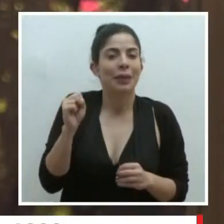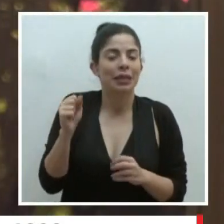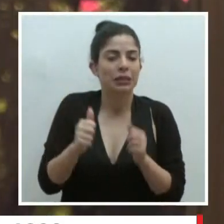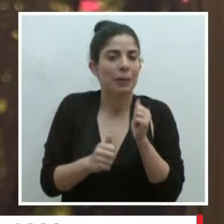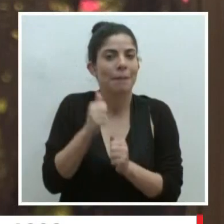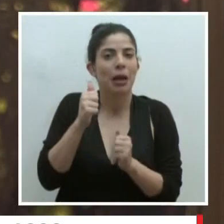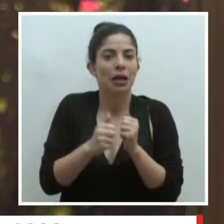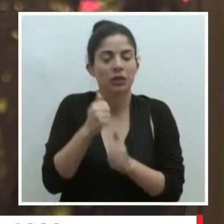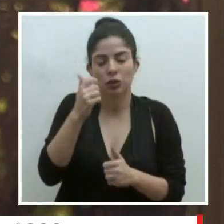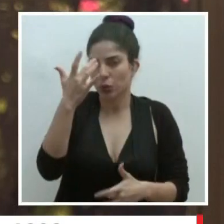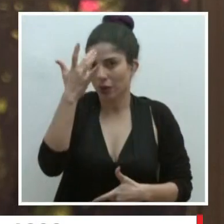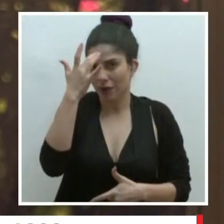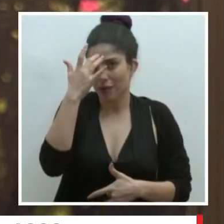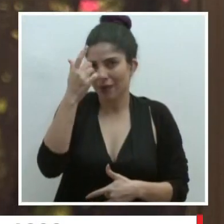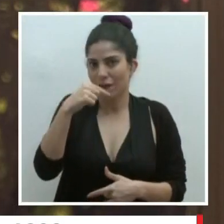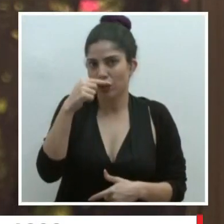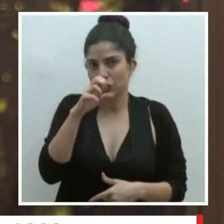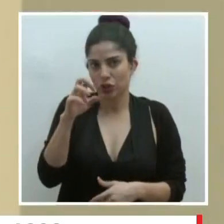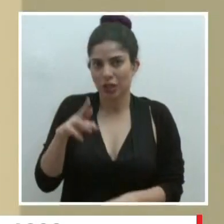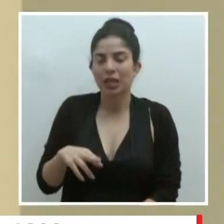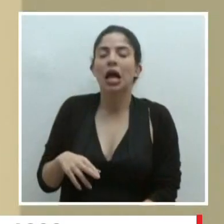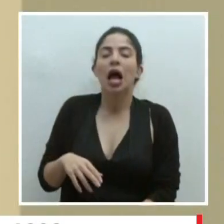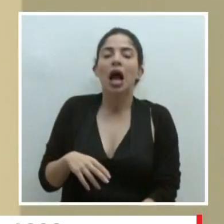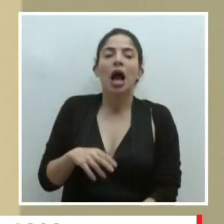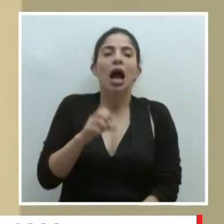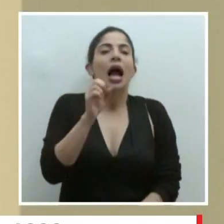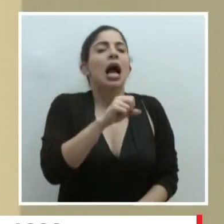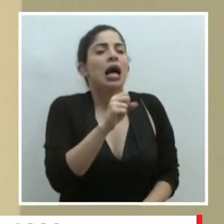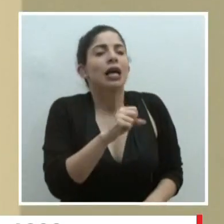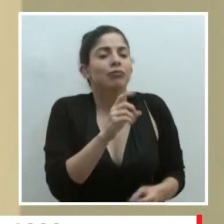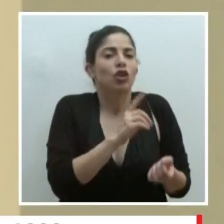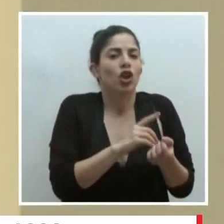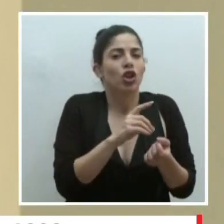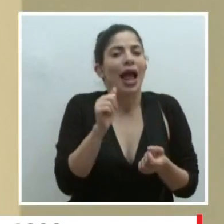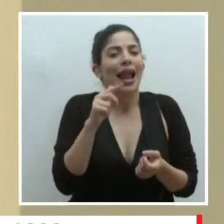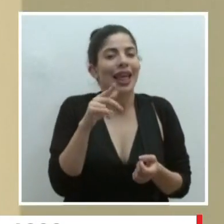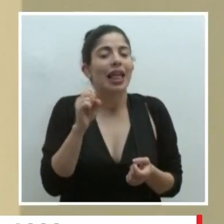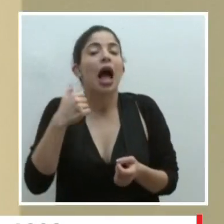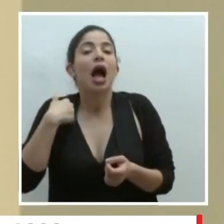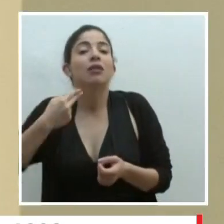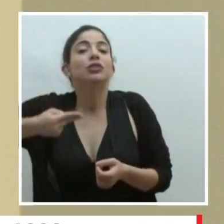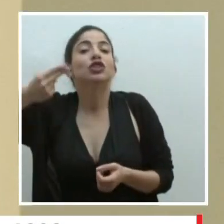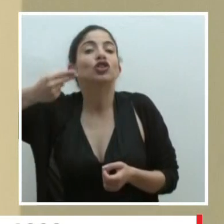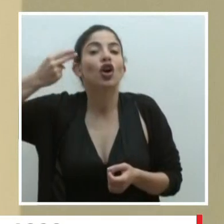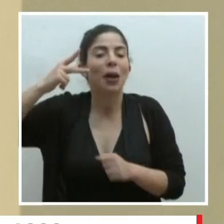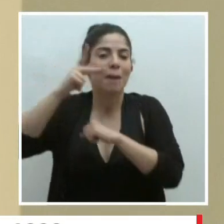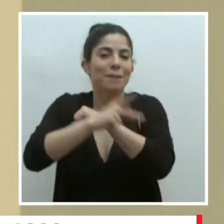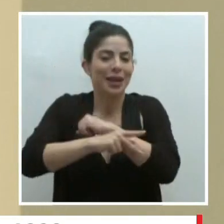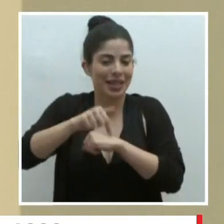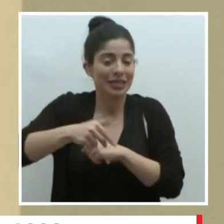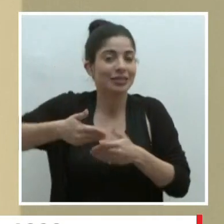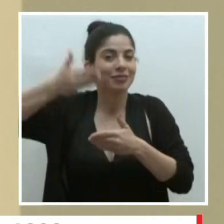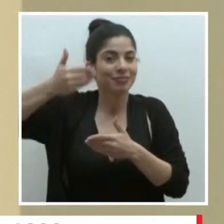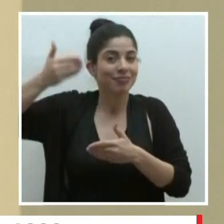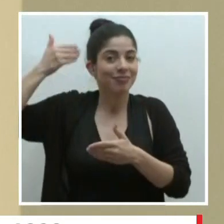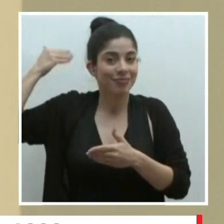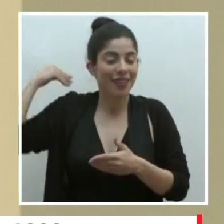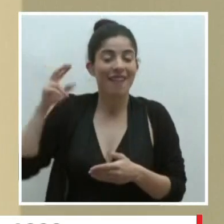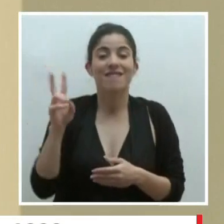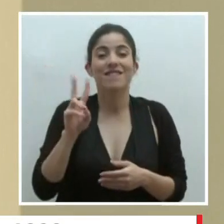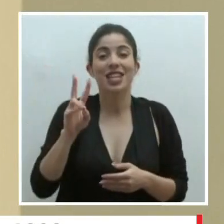el pico alto de casos de influenza en Costa Rica. Sí, bueno, sí, claro, la doctora Arguedas, tenemos un histórico importante en donde el virus de influenza